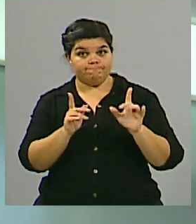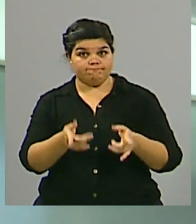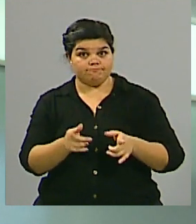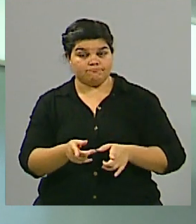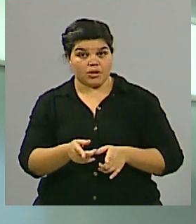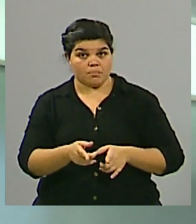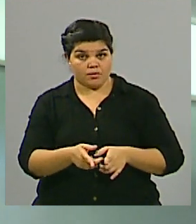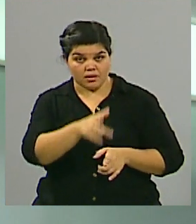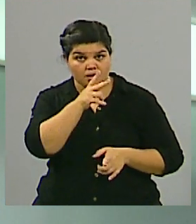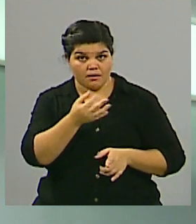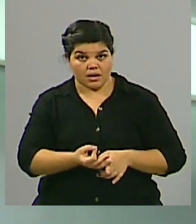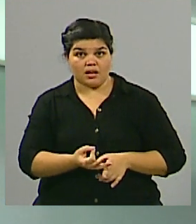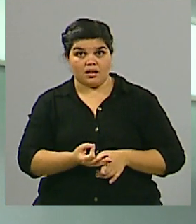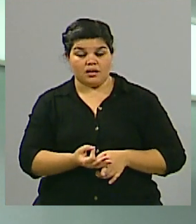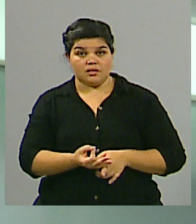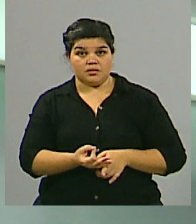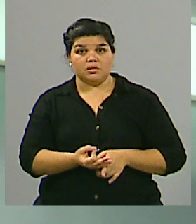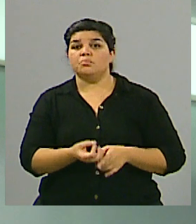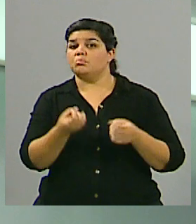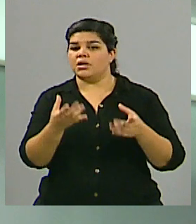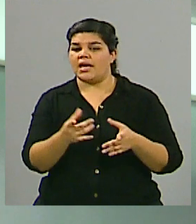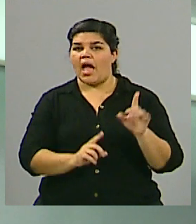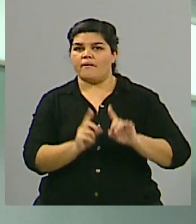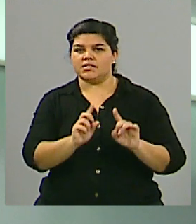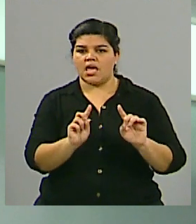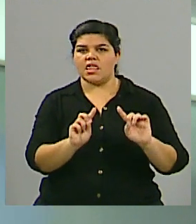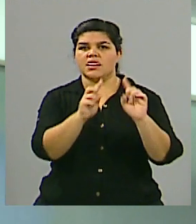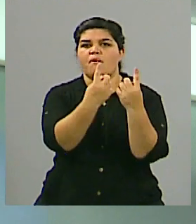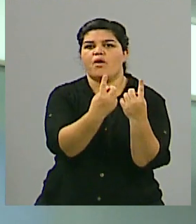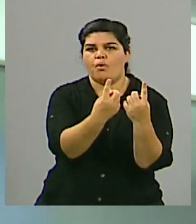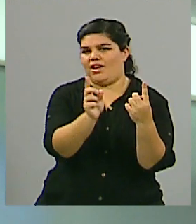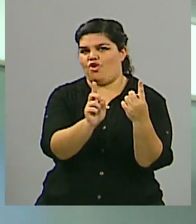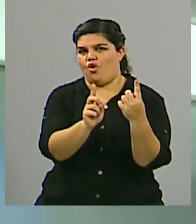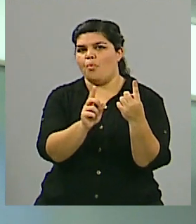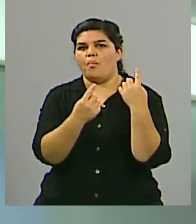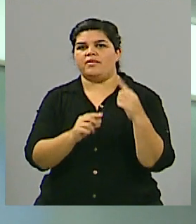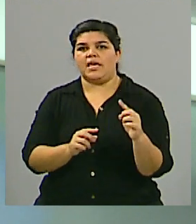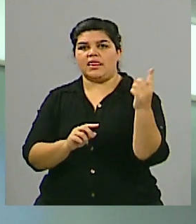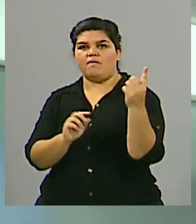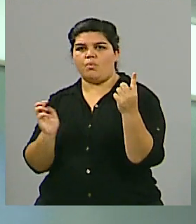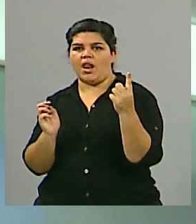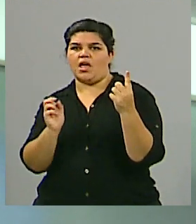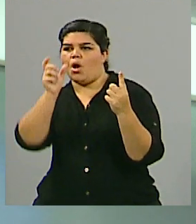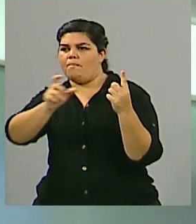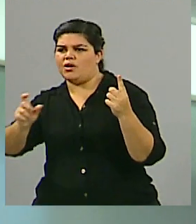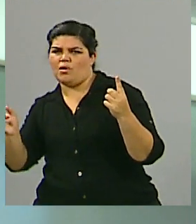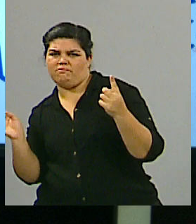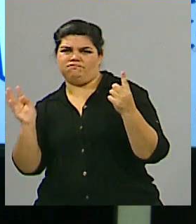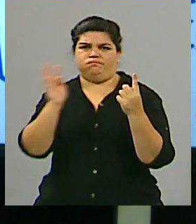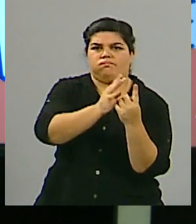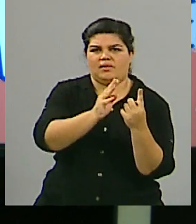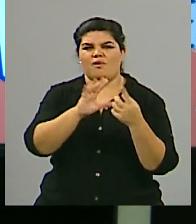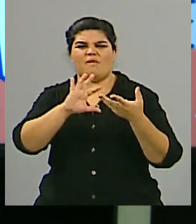solo individuales, sino que también pueden ser grupales o entre grupos de pares, ¿verdad? ¿Qué hacemos en las instituciones educativas?